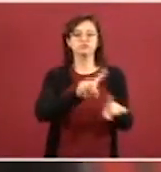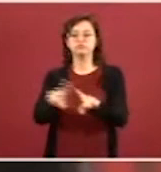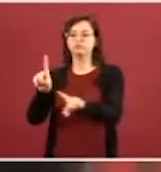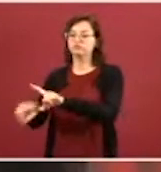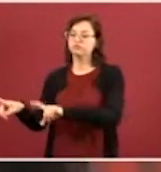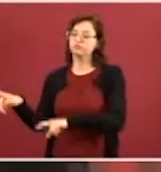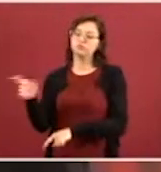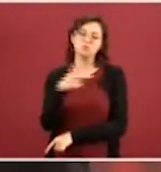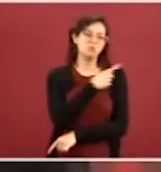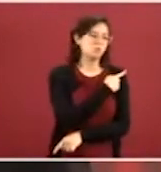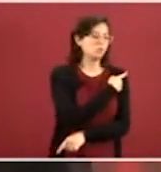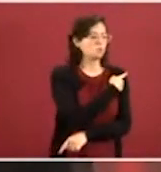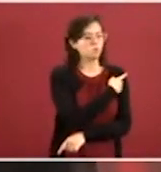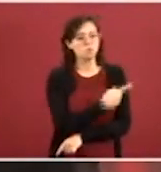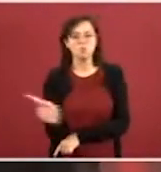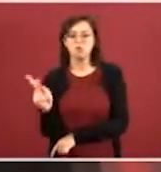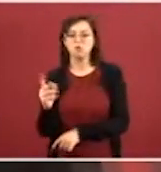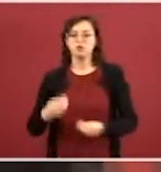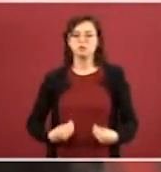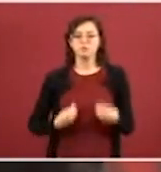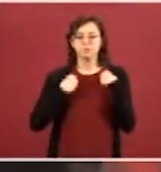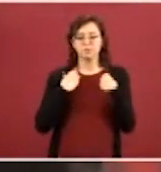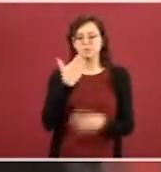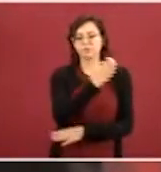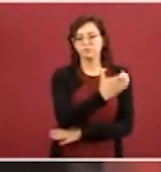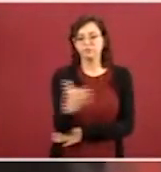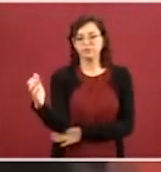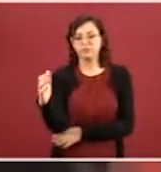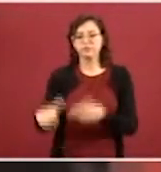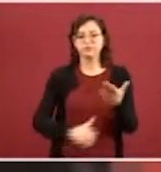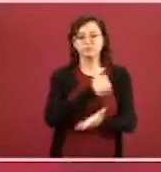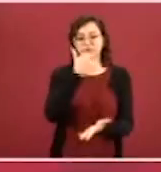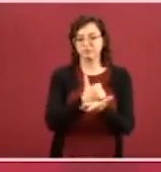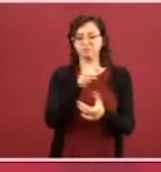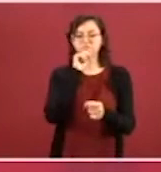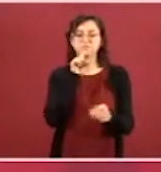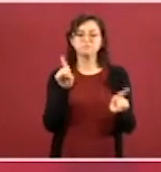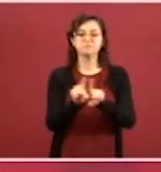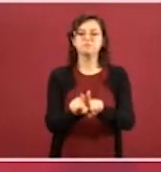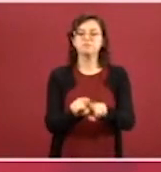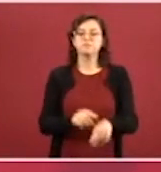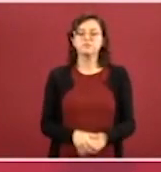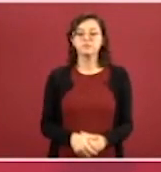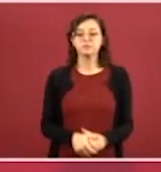tanto del campo como de la ciudad.